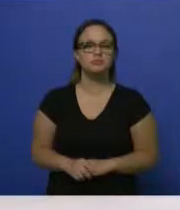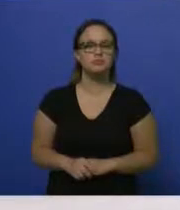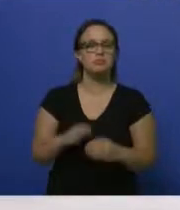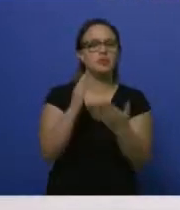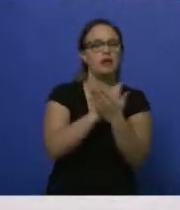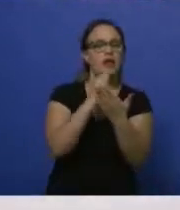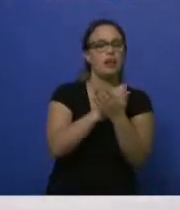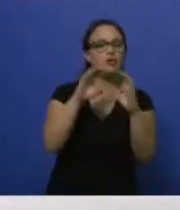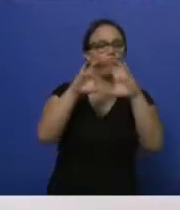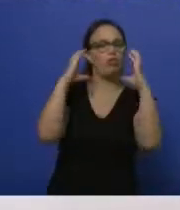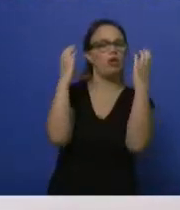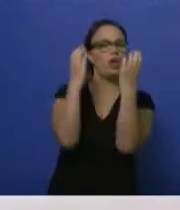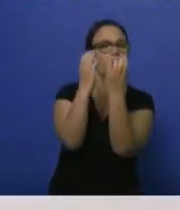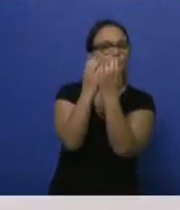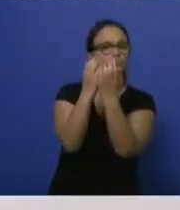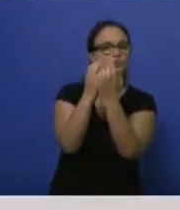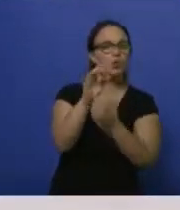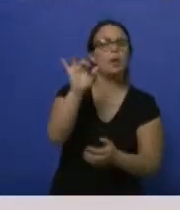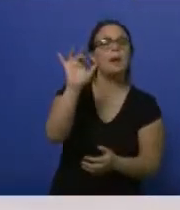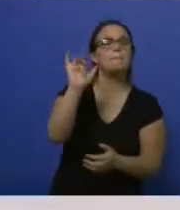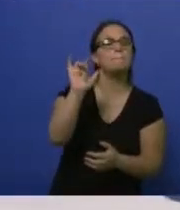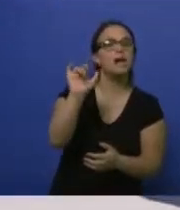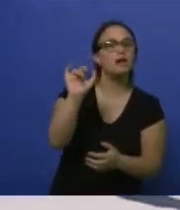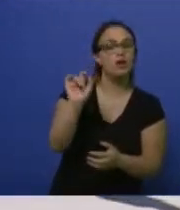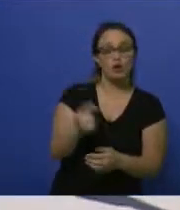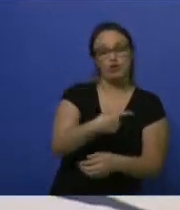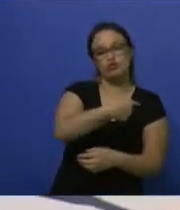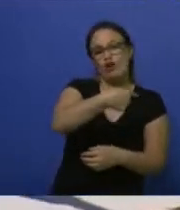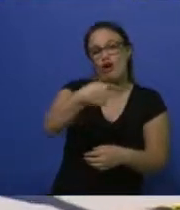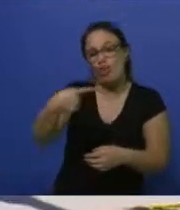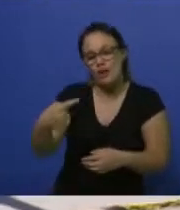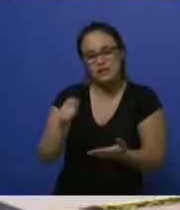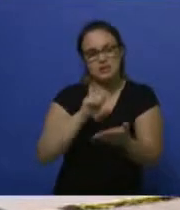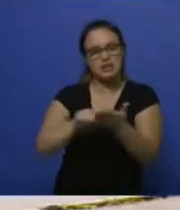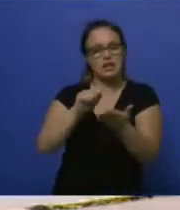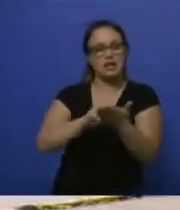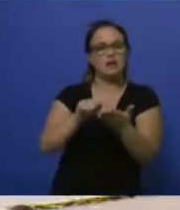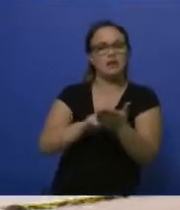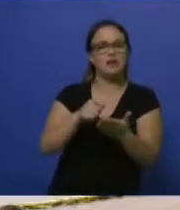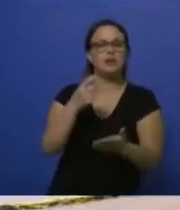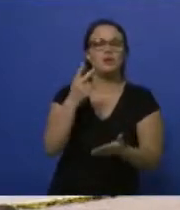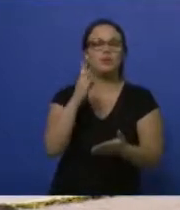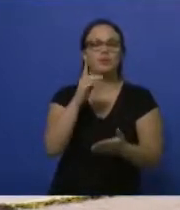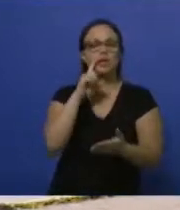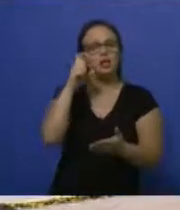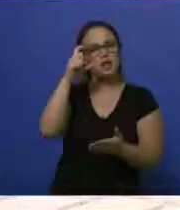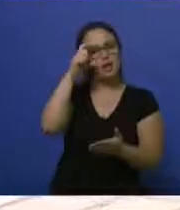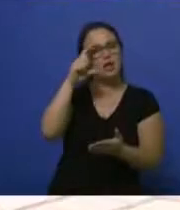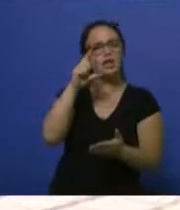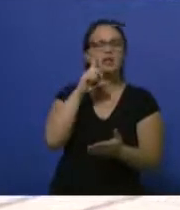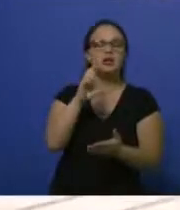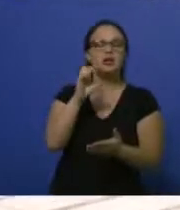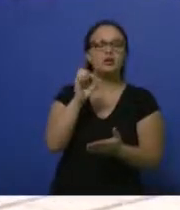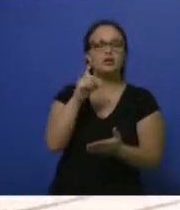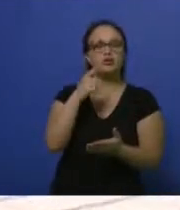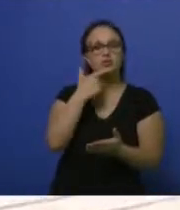Libros del Mundo. Este miércoles, como cada semana, el escritor villamariense Iván Bielikosielek encabezará un nuevo encuentro